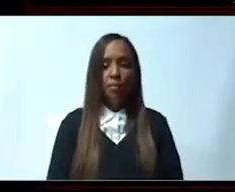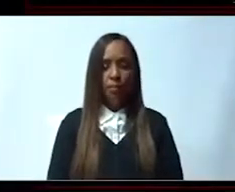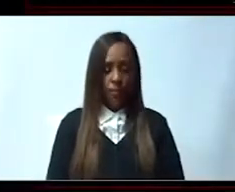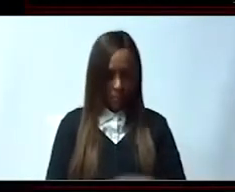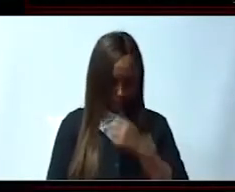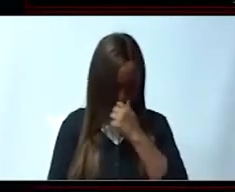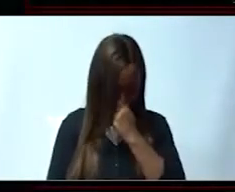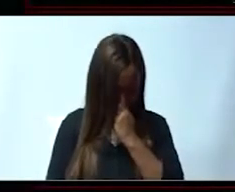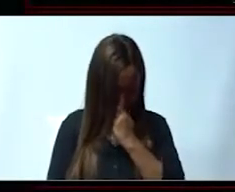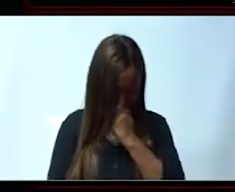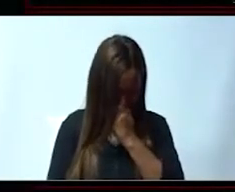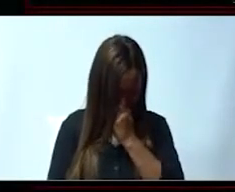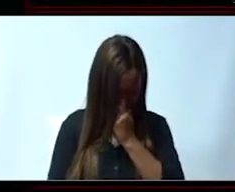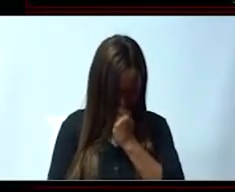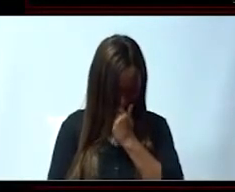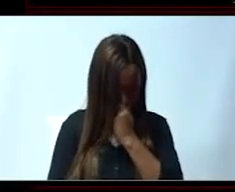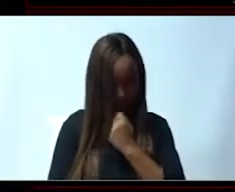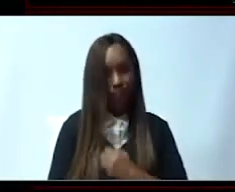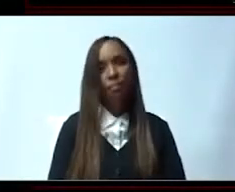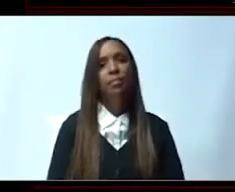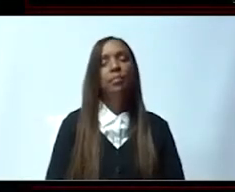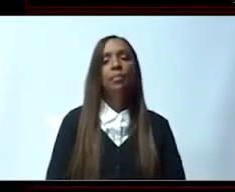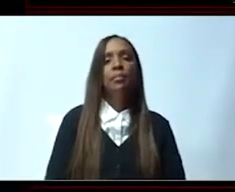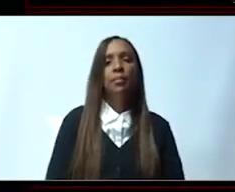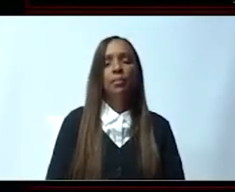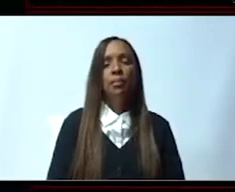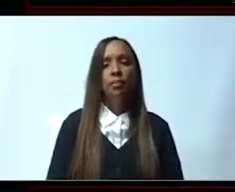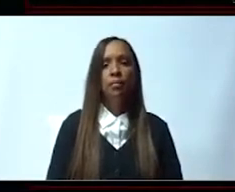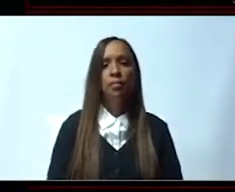Ah, hola.